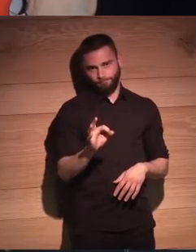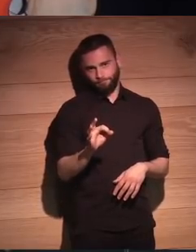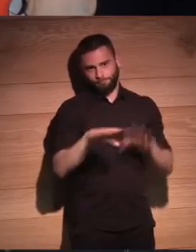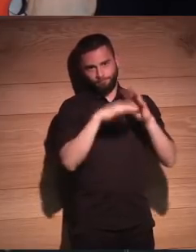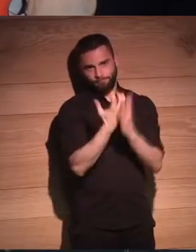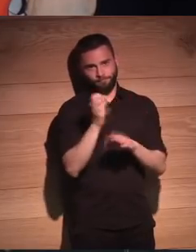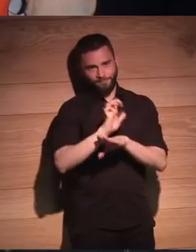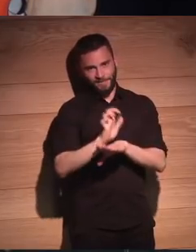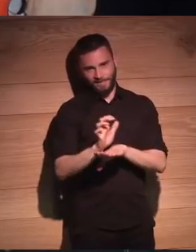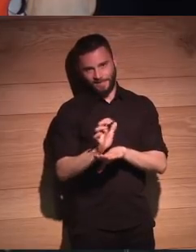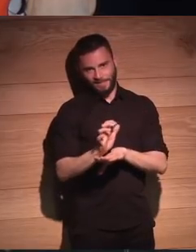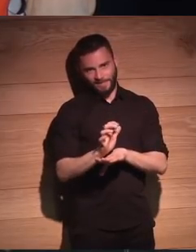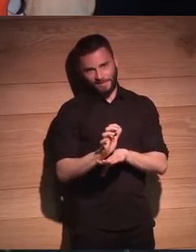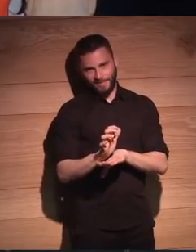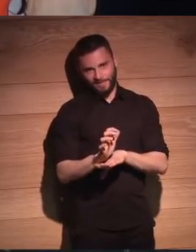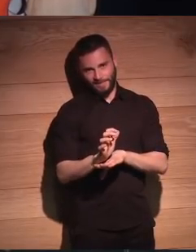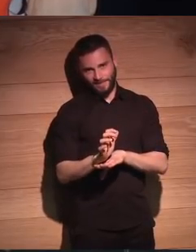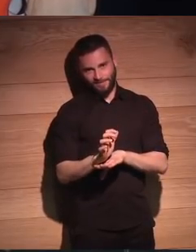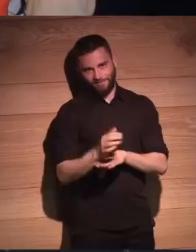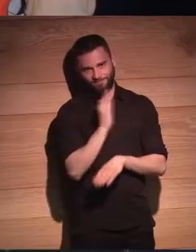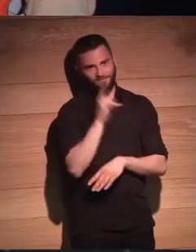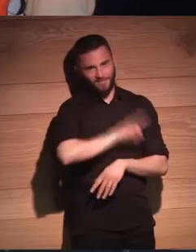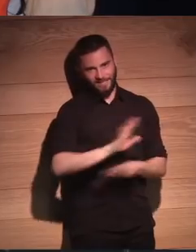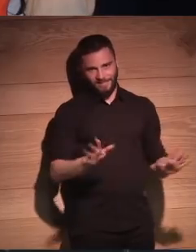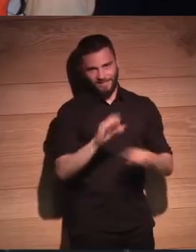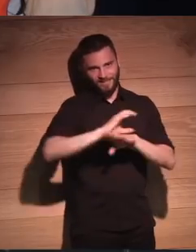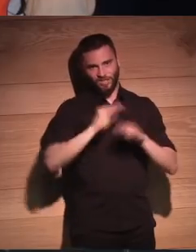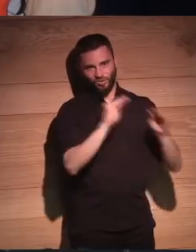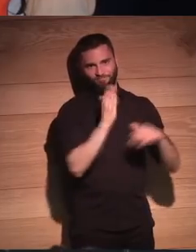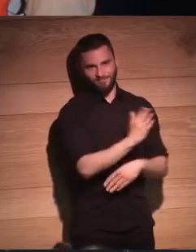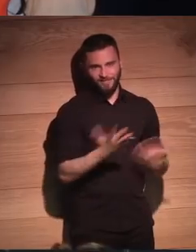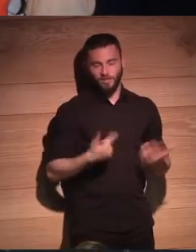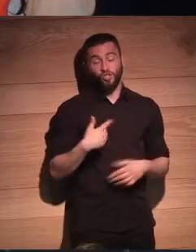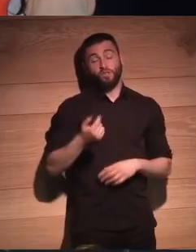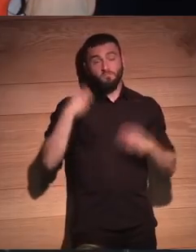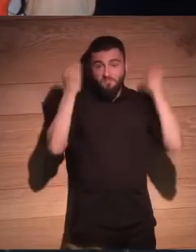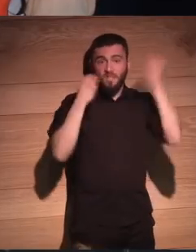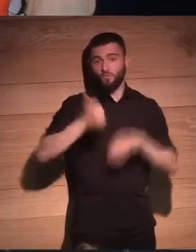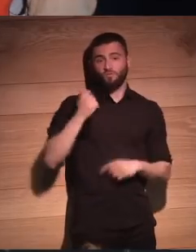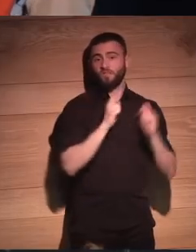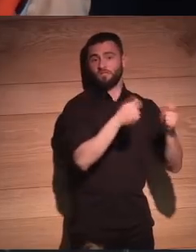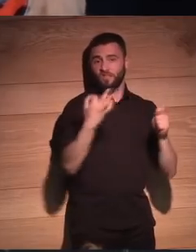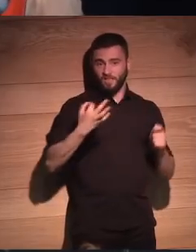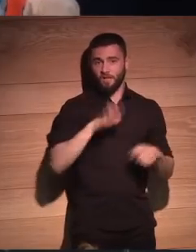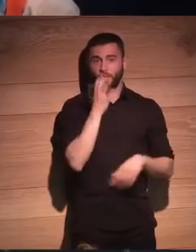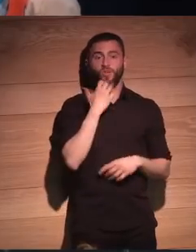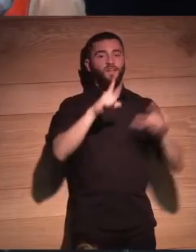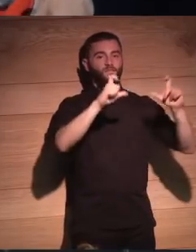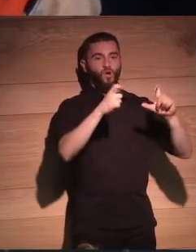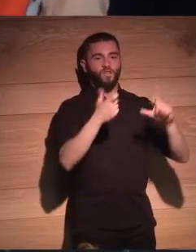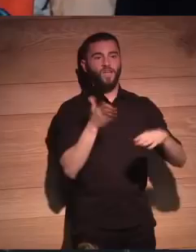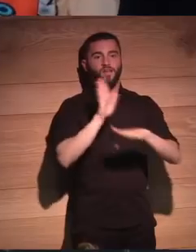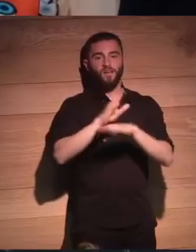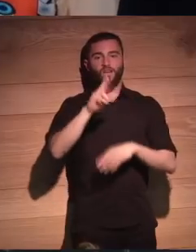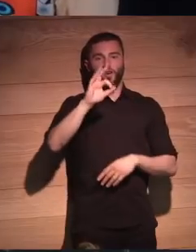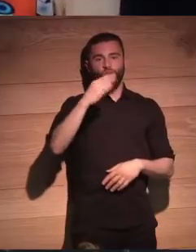del cine pues un poco una manchita para lo que es su carrera. Yo creo que hay que darle una oportunidad, porque además es que si ves una foto de Robert